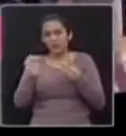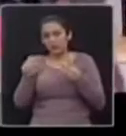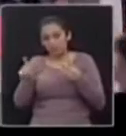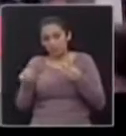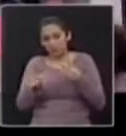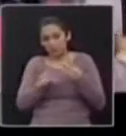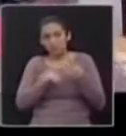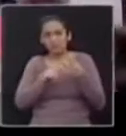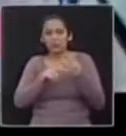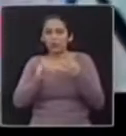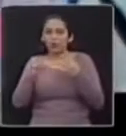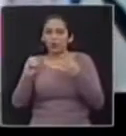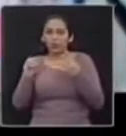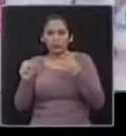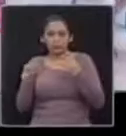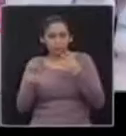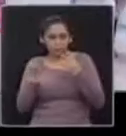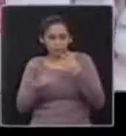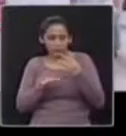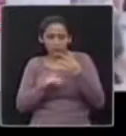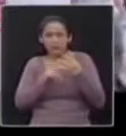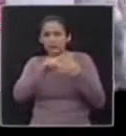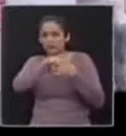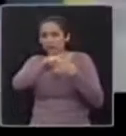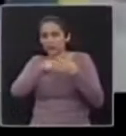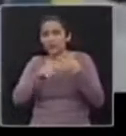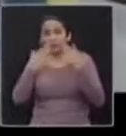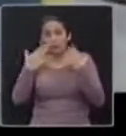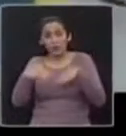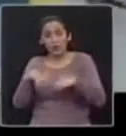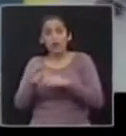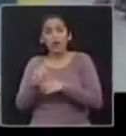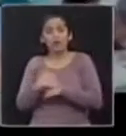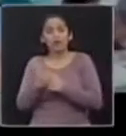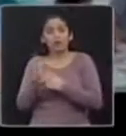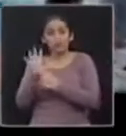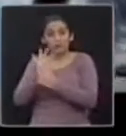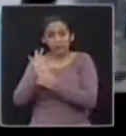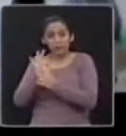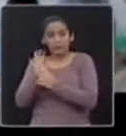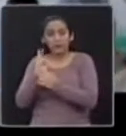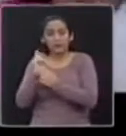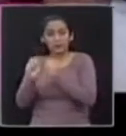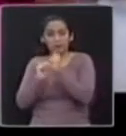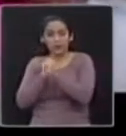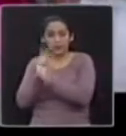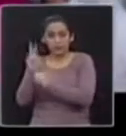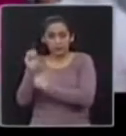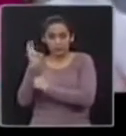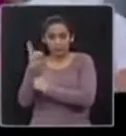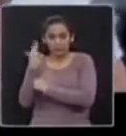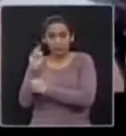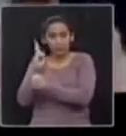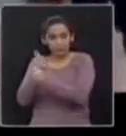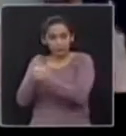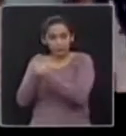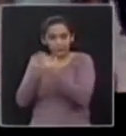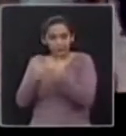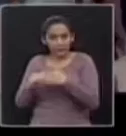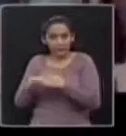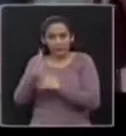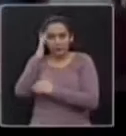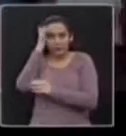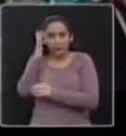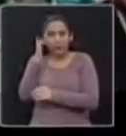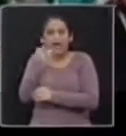también Ocean Product participaron en la feria World Seafood Expo Shanghai 2017 con el objetivo de promocionar y posicionar